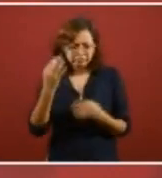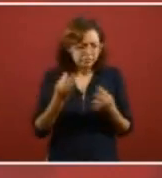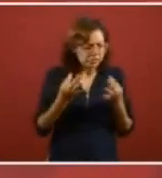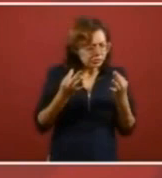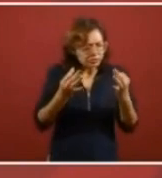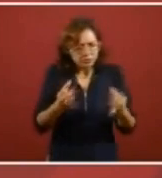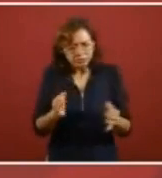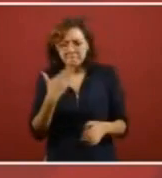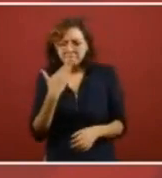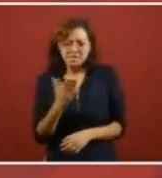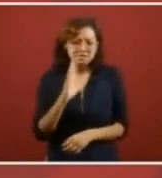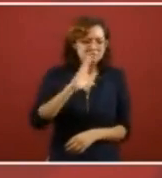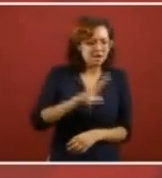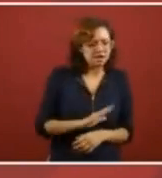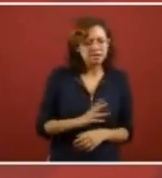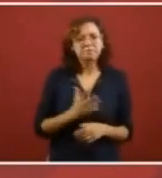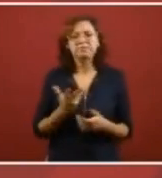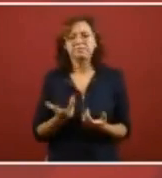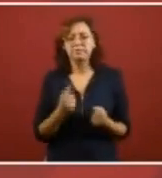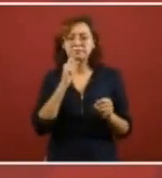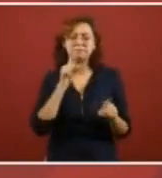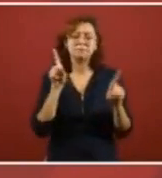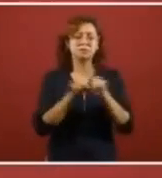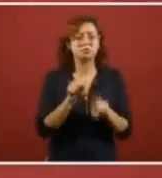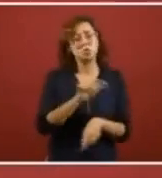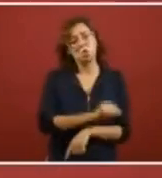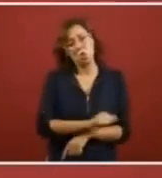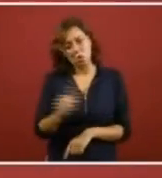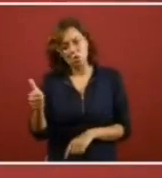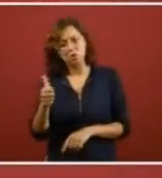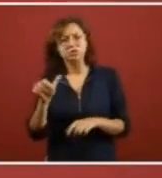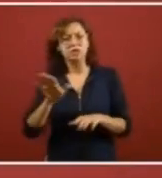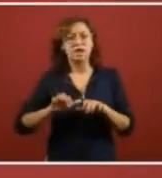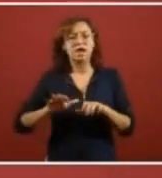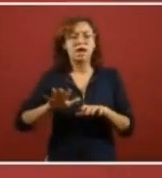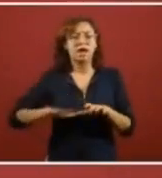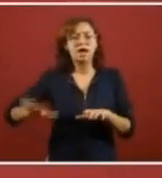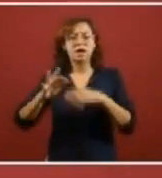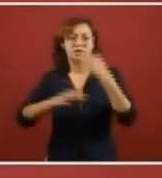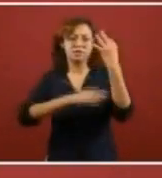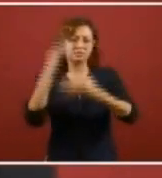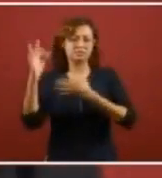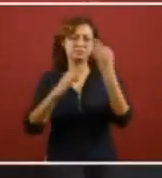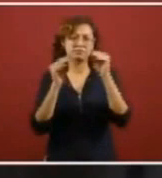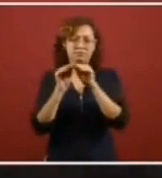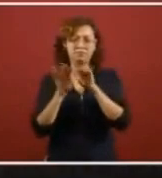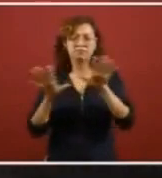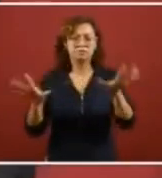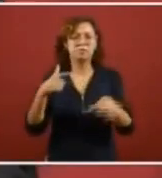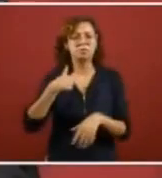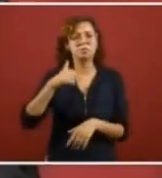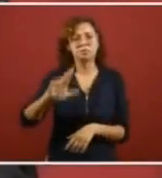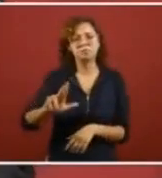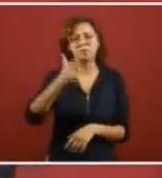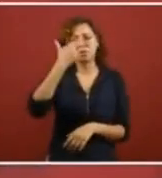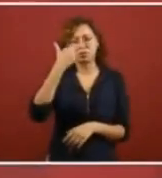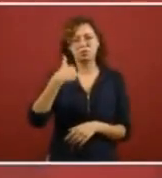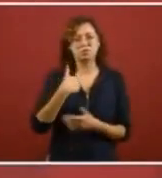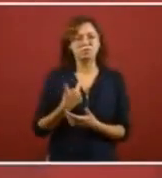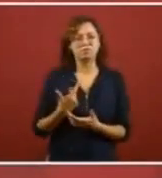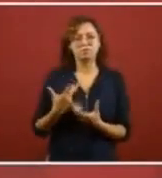y otra área de difusión. Me acuerdo que ayudaba hasta a Chava